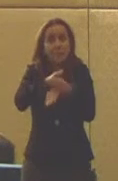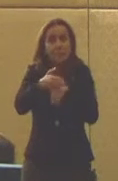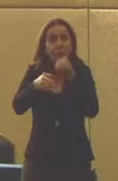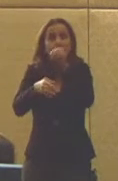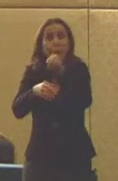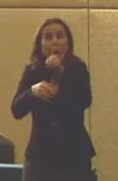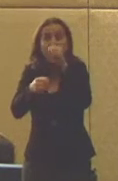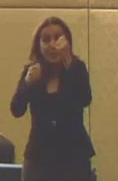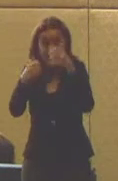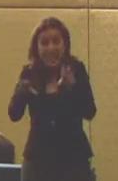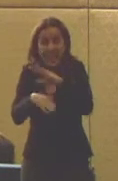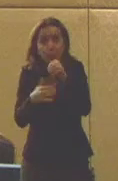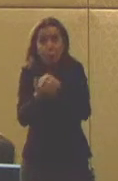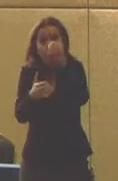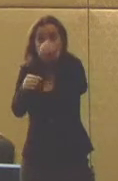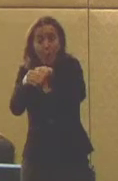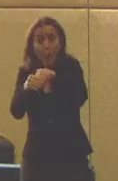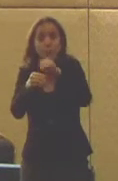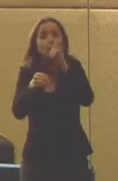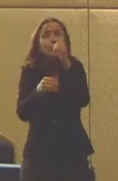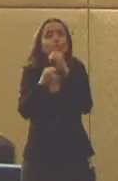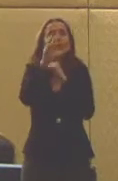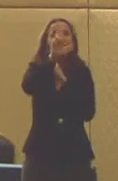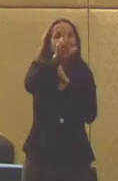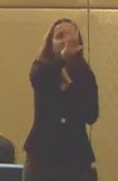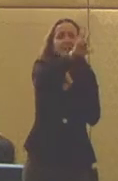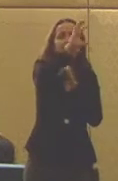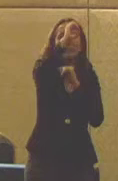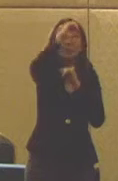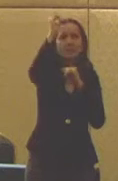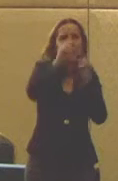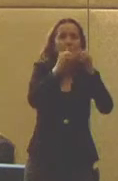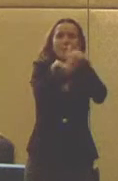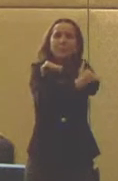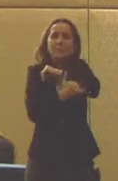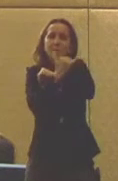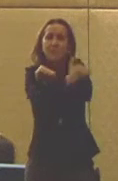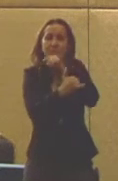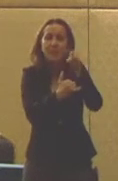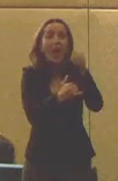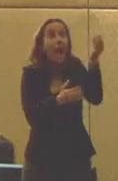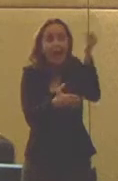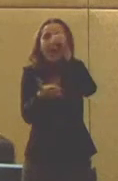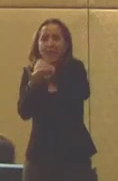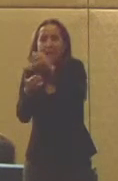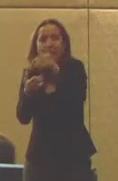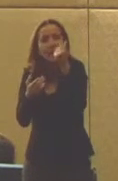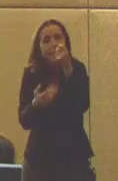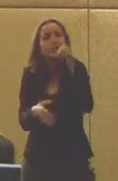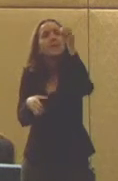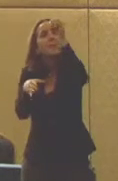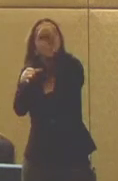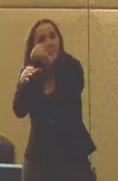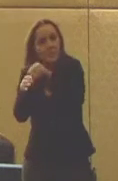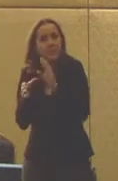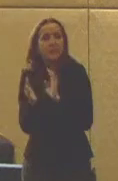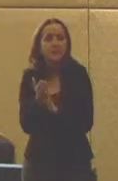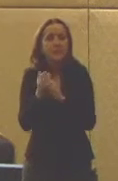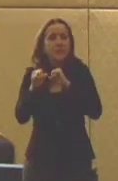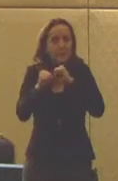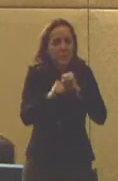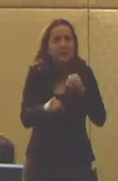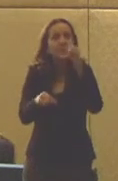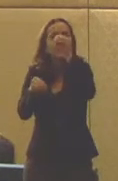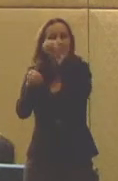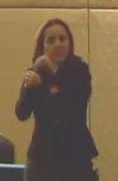países, solo el 35% de los países tienen como mandatorio incorporar en la fase de inversión la gestión o sea, el análisis